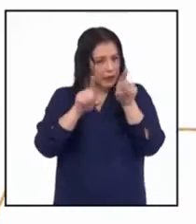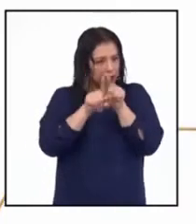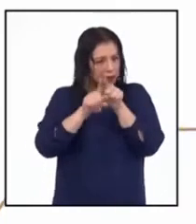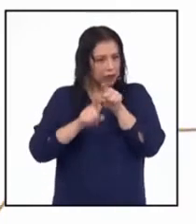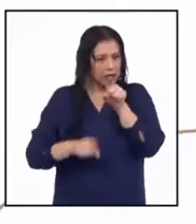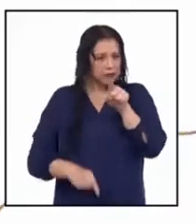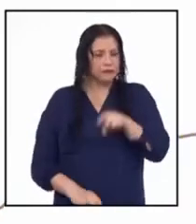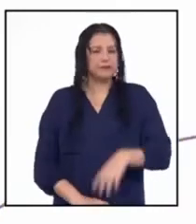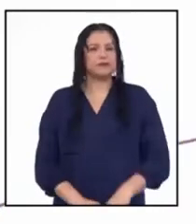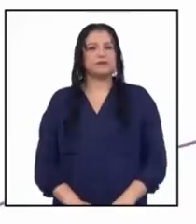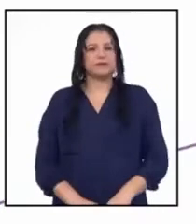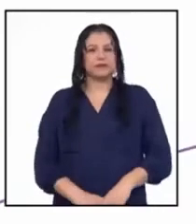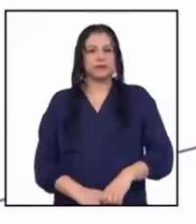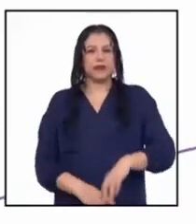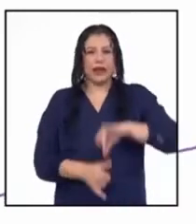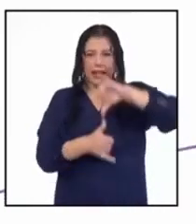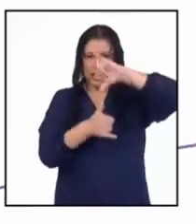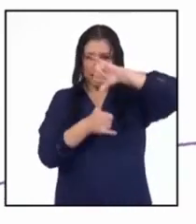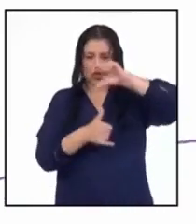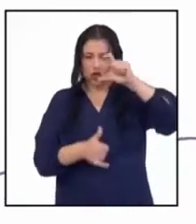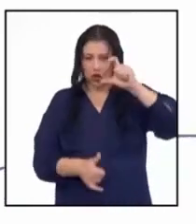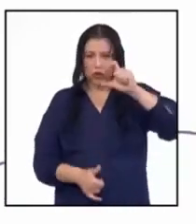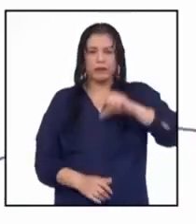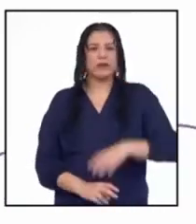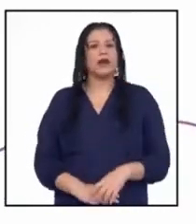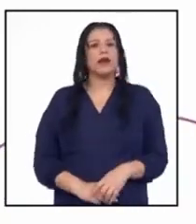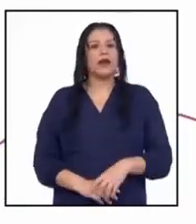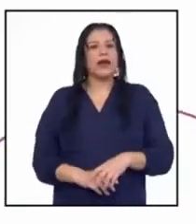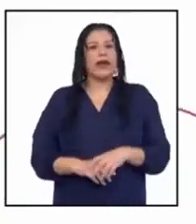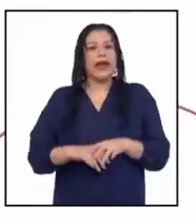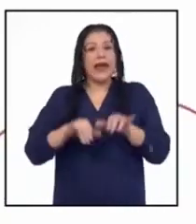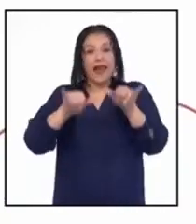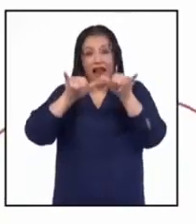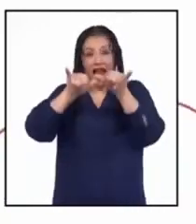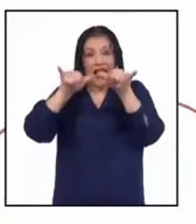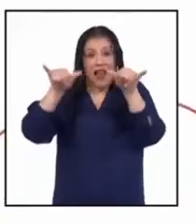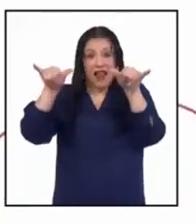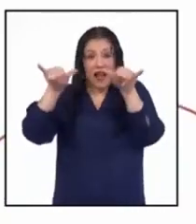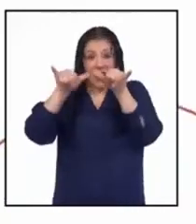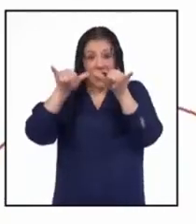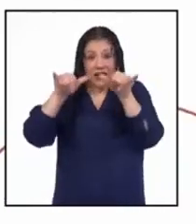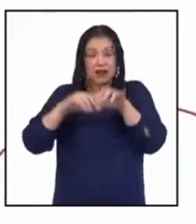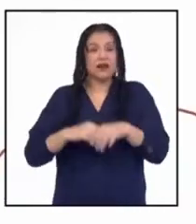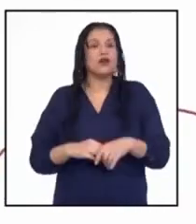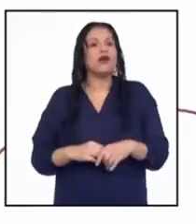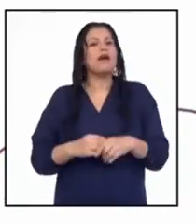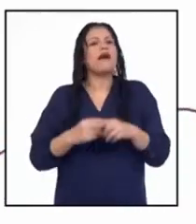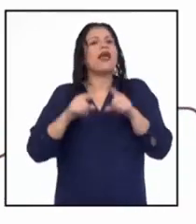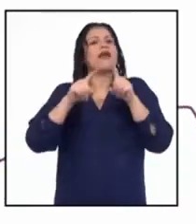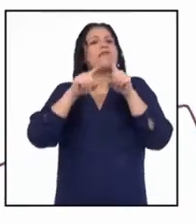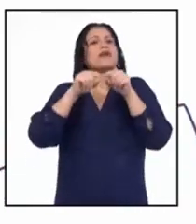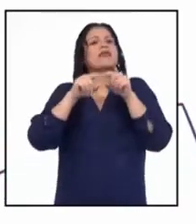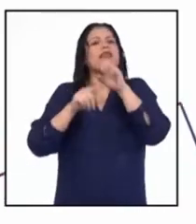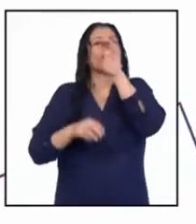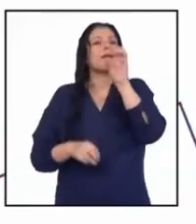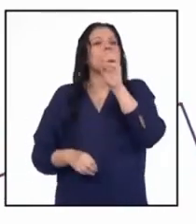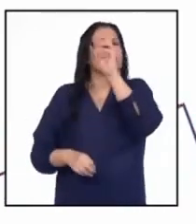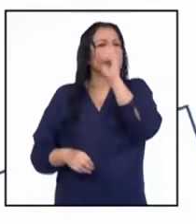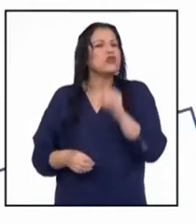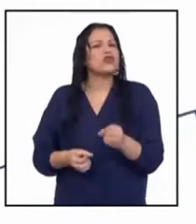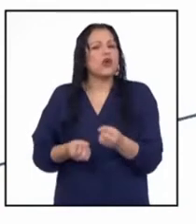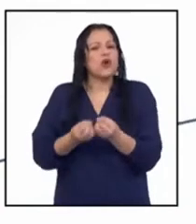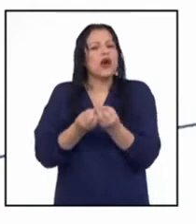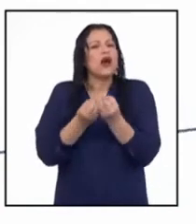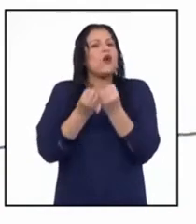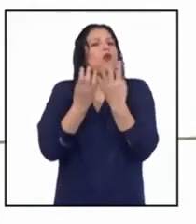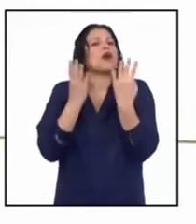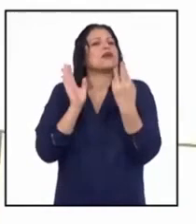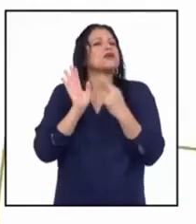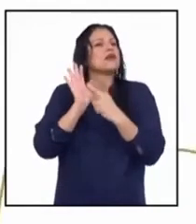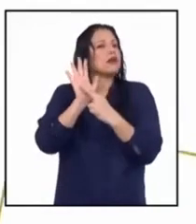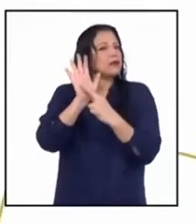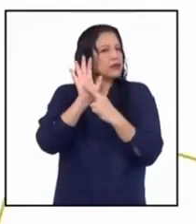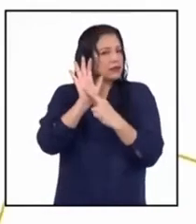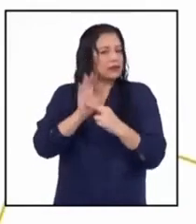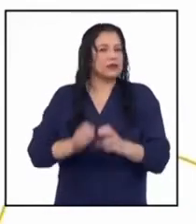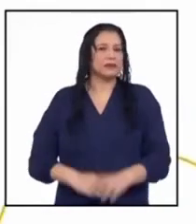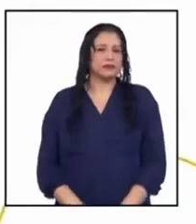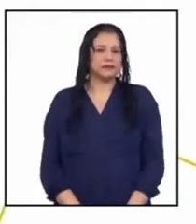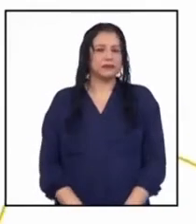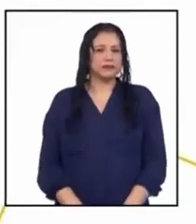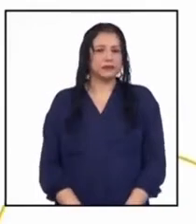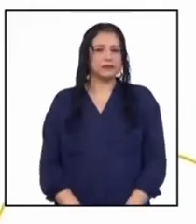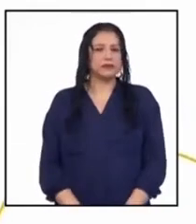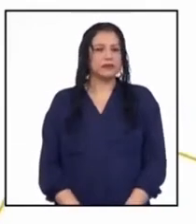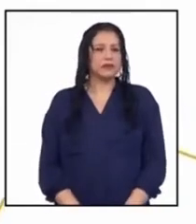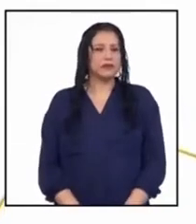gráfico. La longitud de la barra debe ser proporcional a la cantidad que representa.